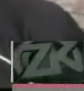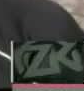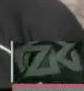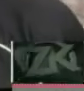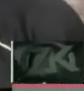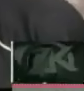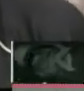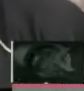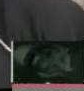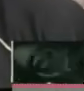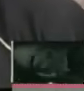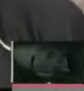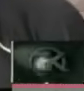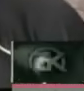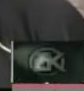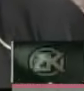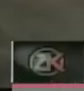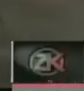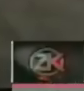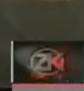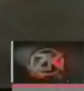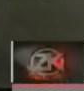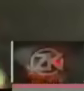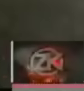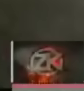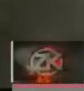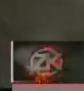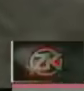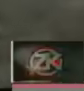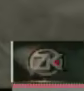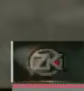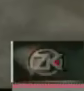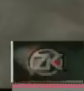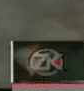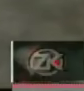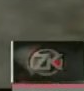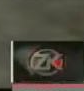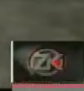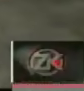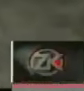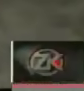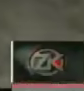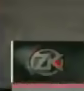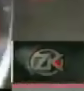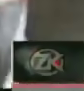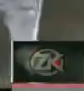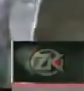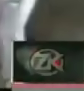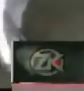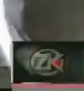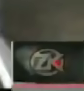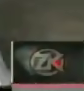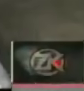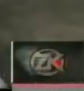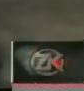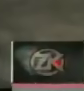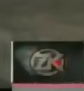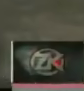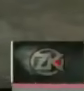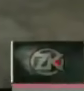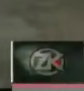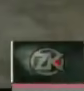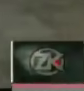disciplina, desempeño como tal, y o sea, mucha constancia. Para poder llegar en el boxeo hay que